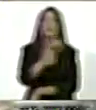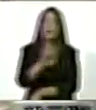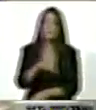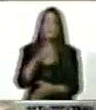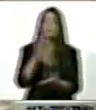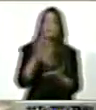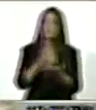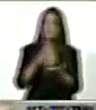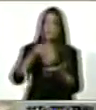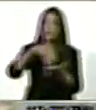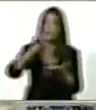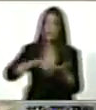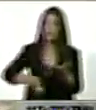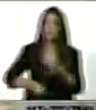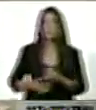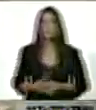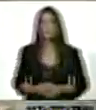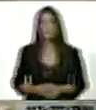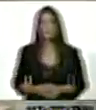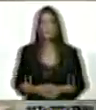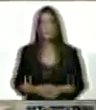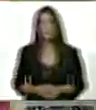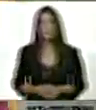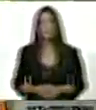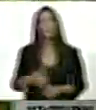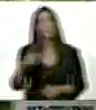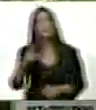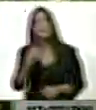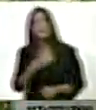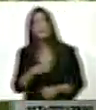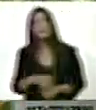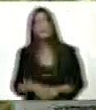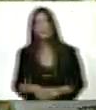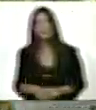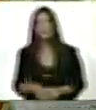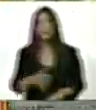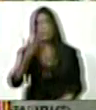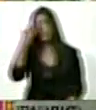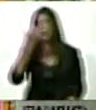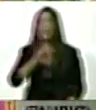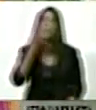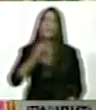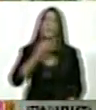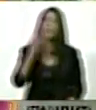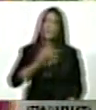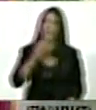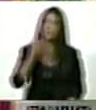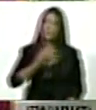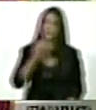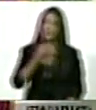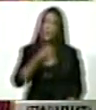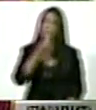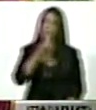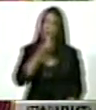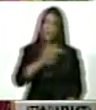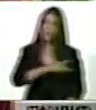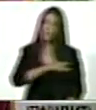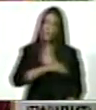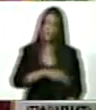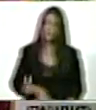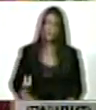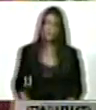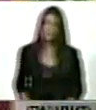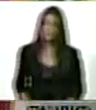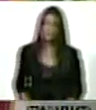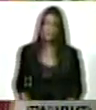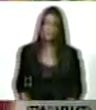suscribió esos acuerdo. Siguiente pregunta. Buenas tardes. ¿Cómo está? Liz Flores, periodista de Venevisión. ¿Cómo le va?